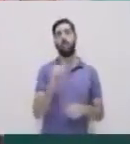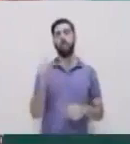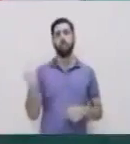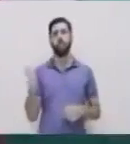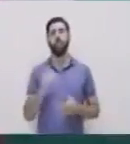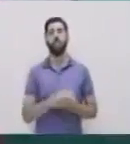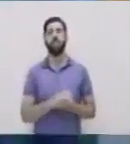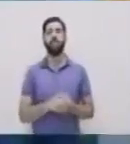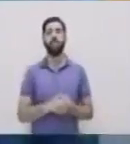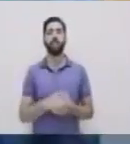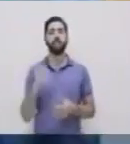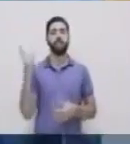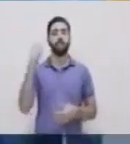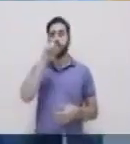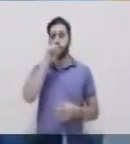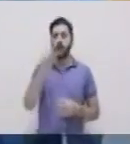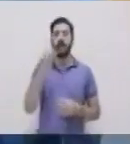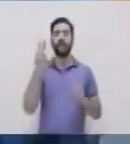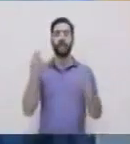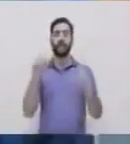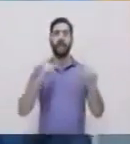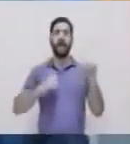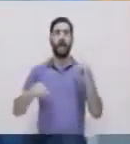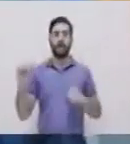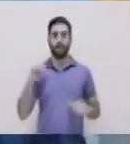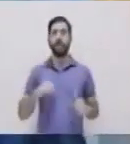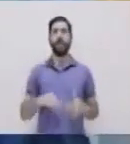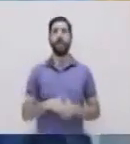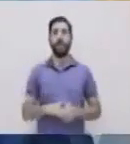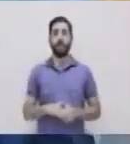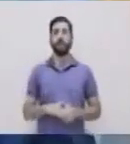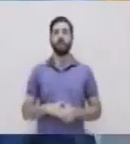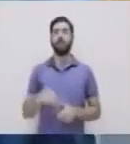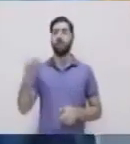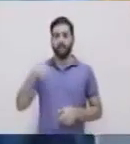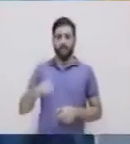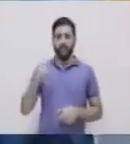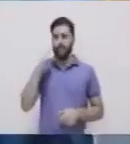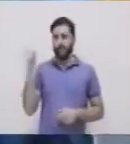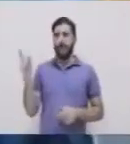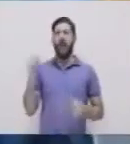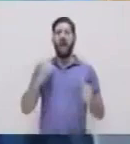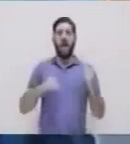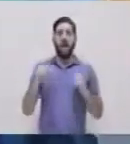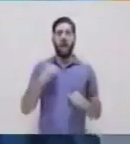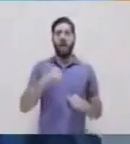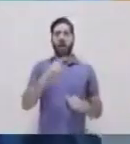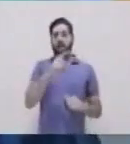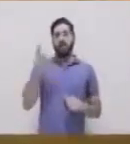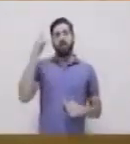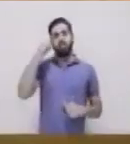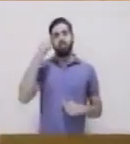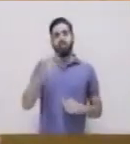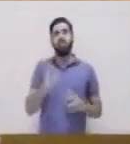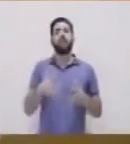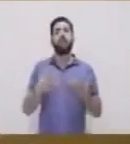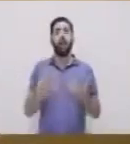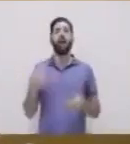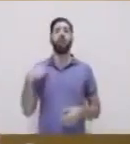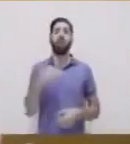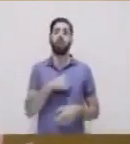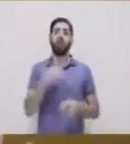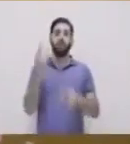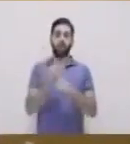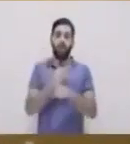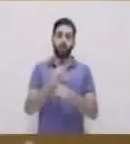aparte de matemáticas? Me encanta el arte. Muy bien. Como le gusta el arte, ¿qué términos utiliza usted cuando habla de arte?